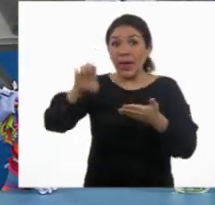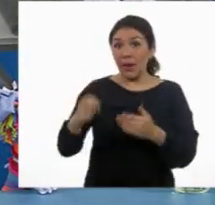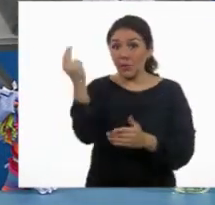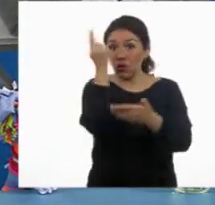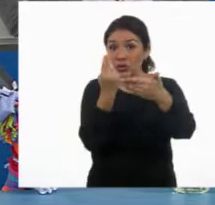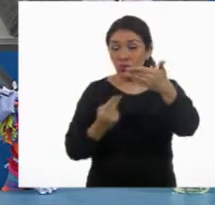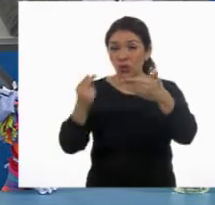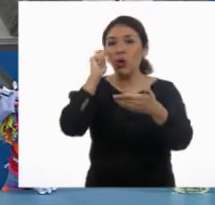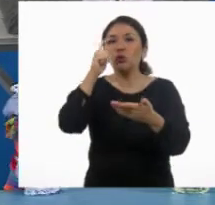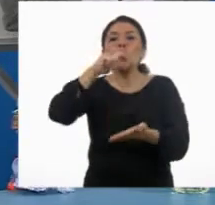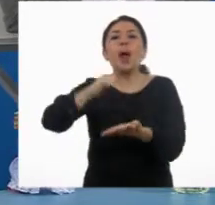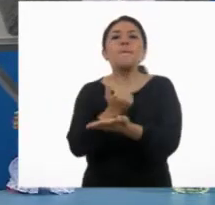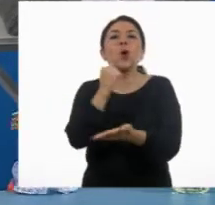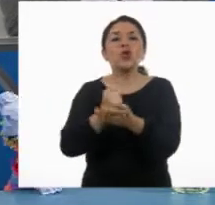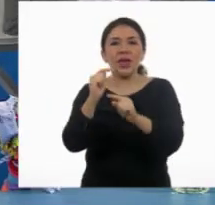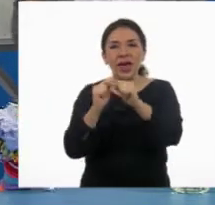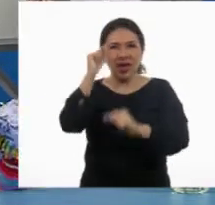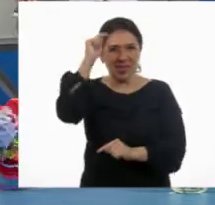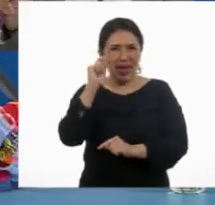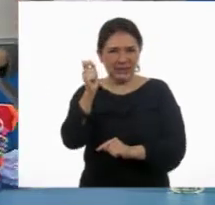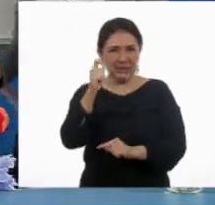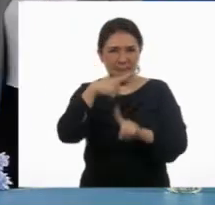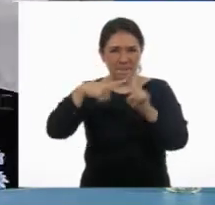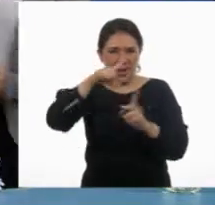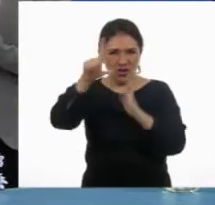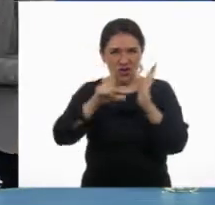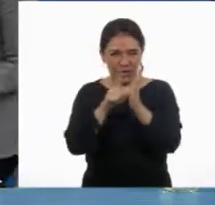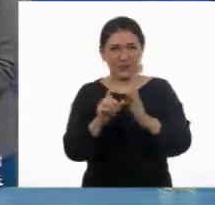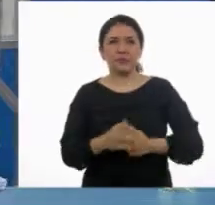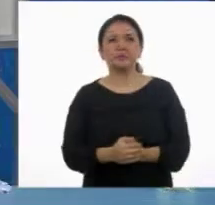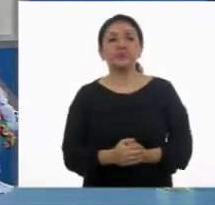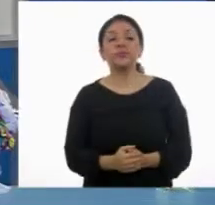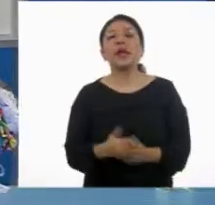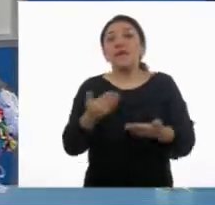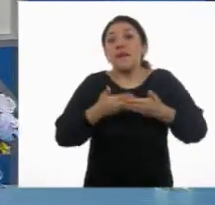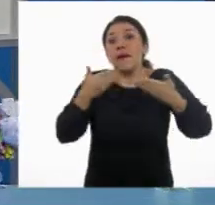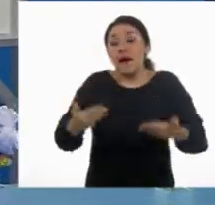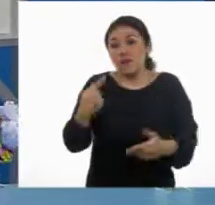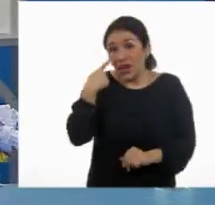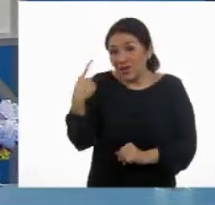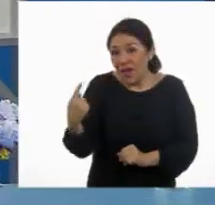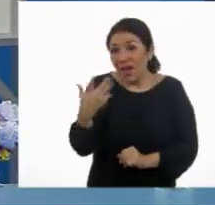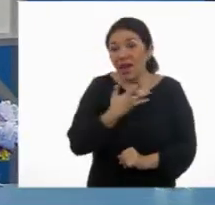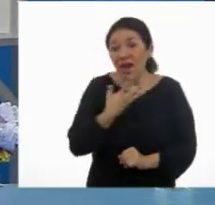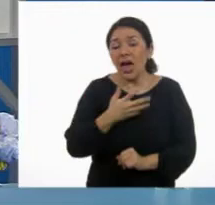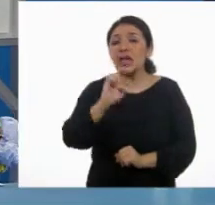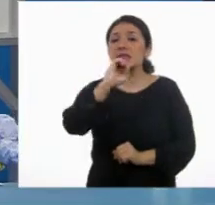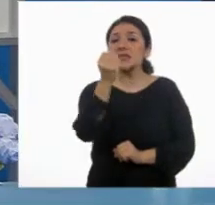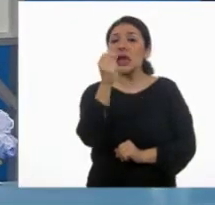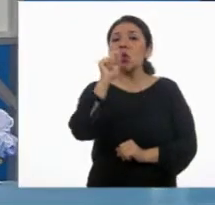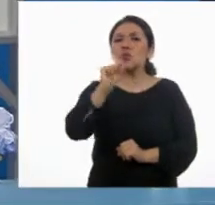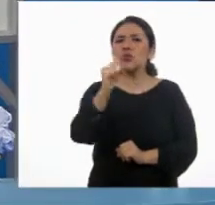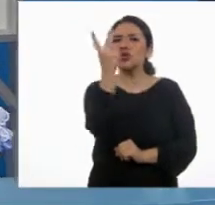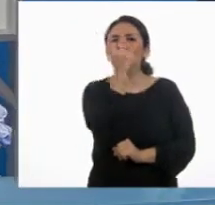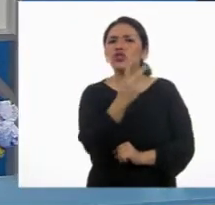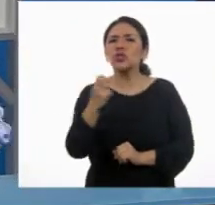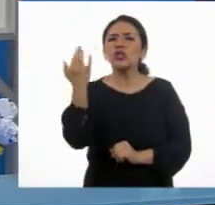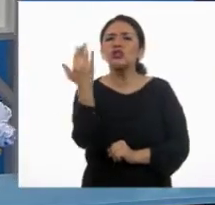dibujo era nuestra botella de medio litro. En esta ocasión tenemos ahora